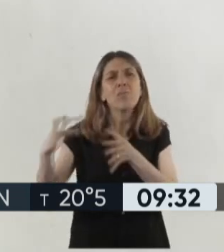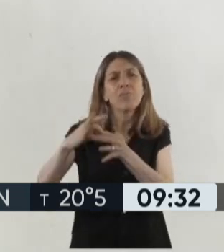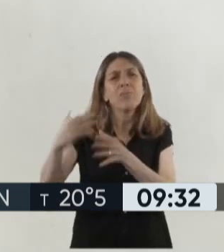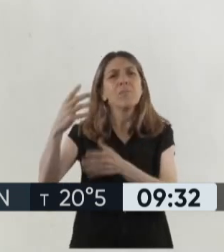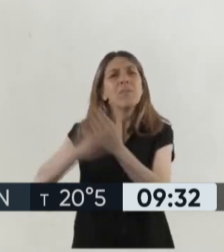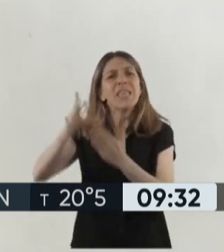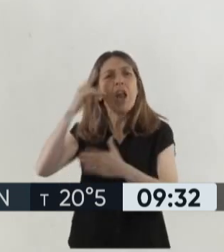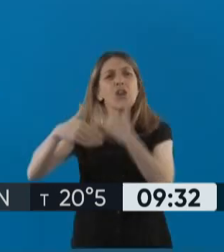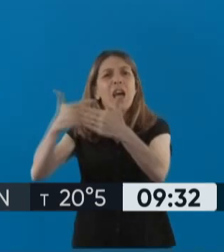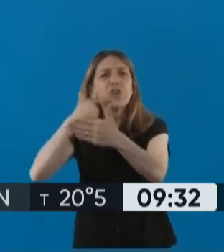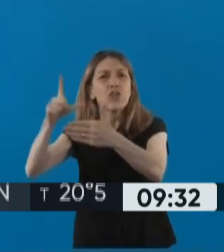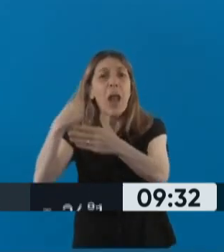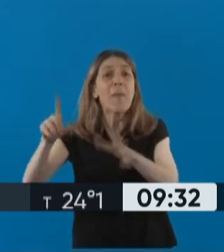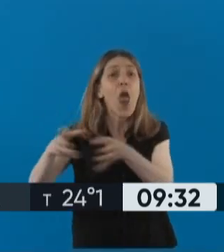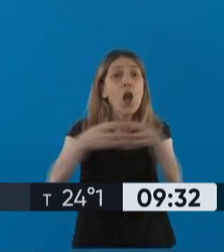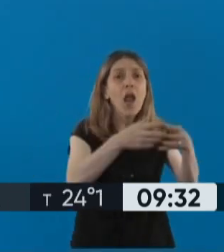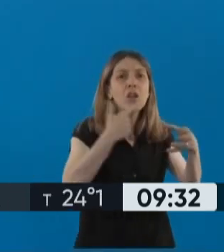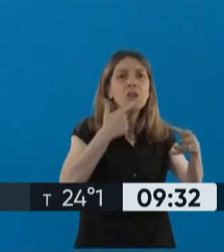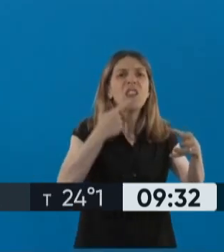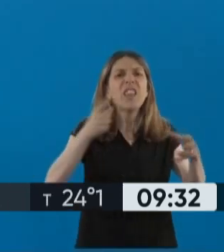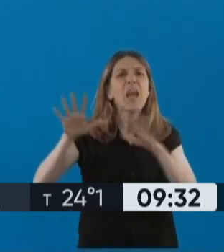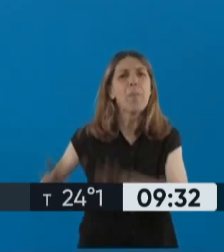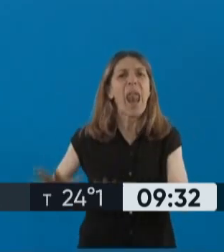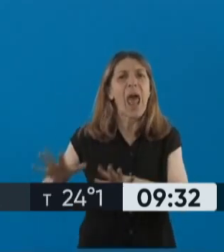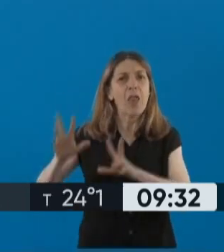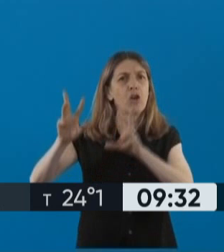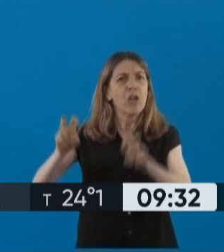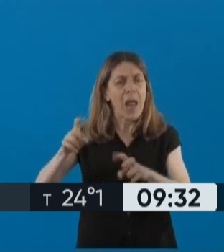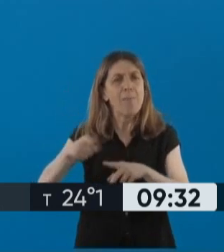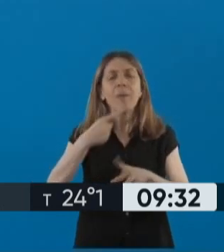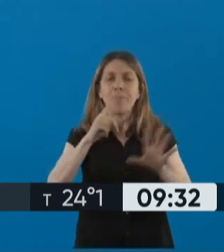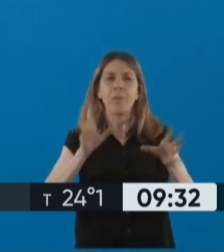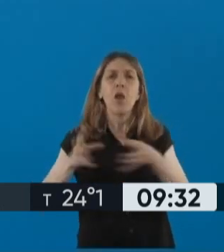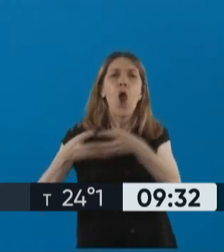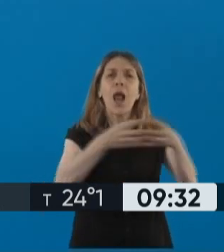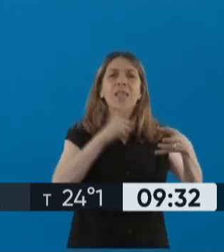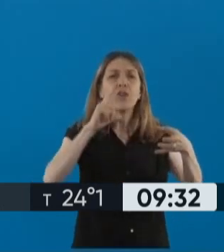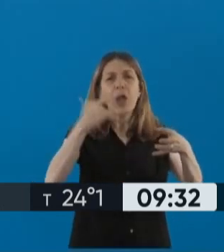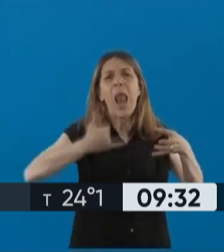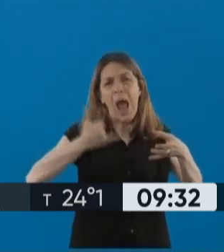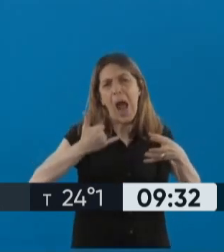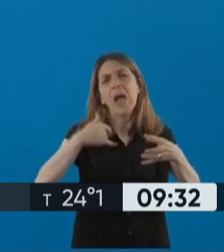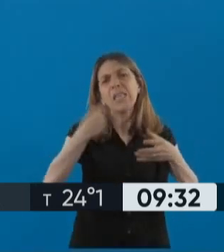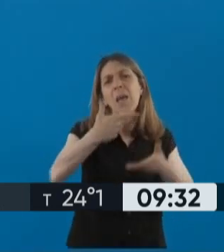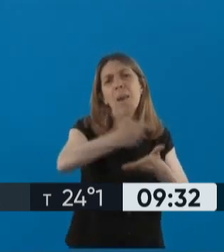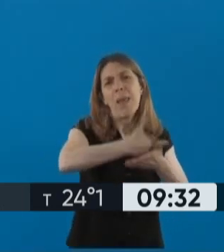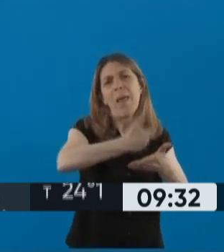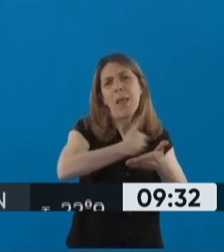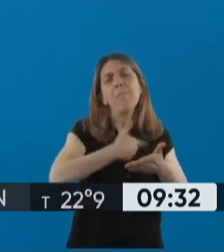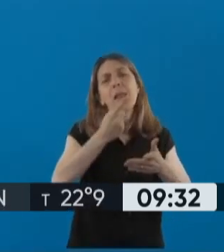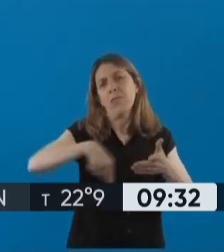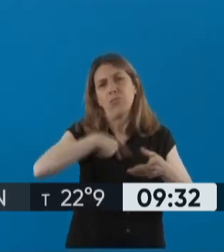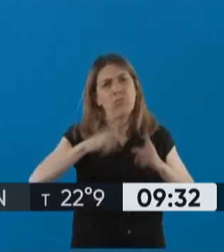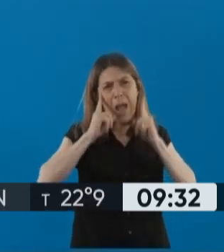las organizaciones sociales dicen que eso no avanza. Las organizaciones sociales llevan adelante sus planteos y sus reclamos y son siempre escuchados por quienes tienen que